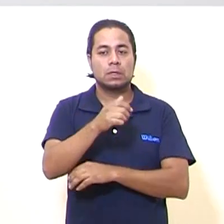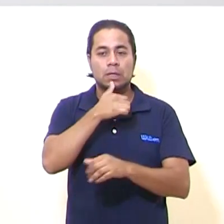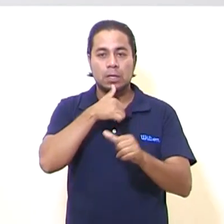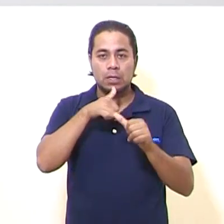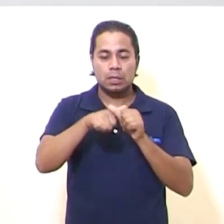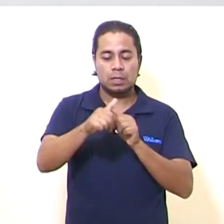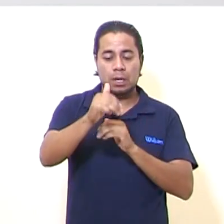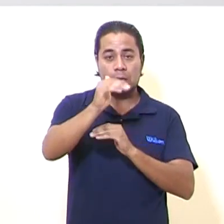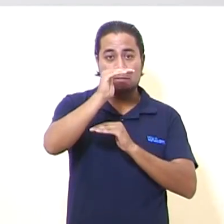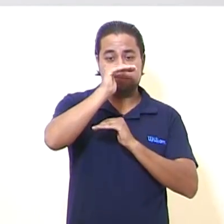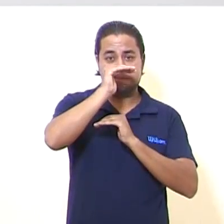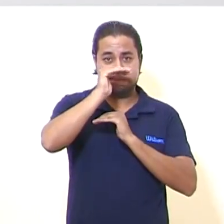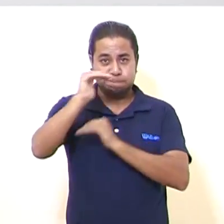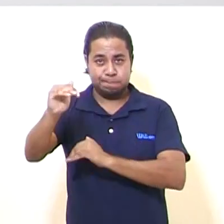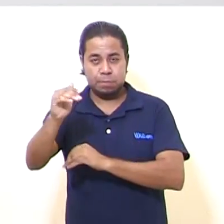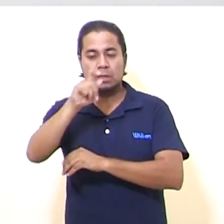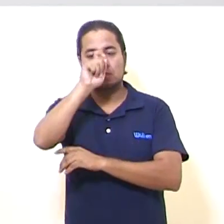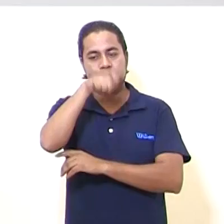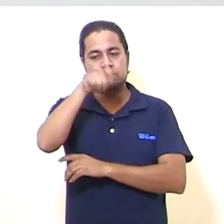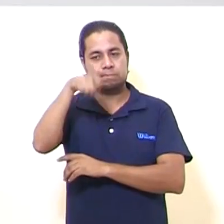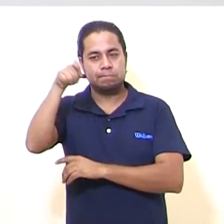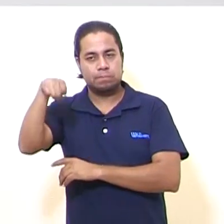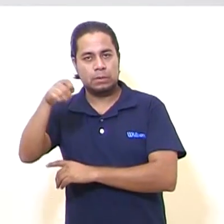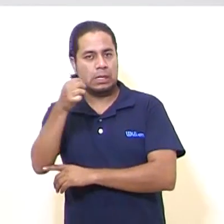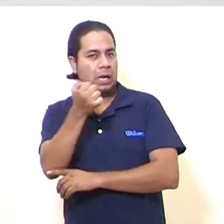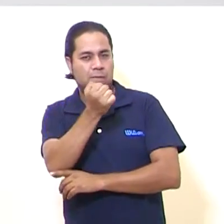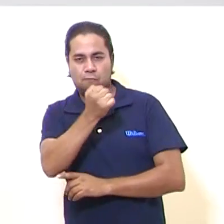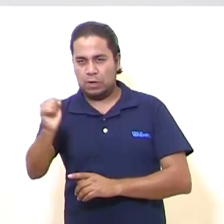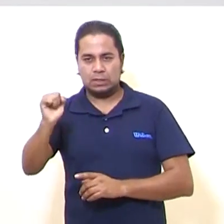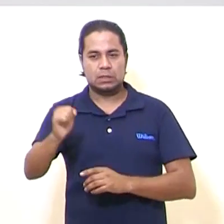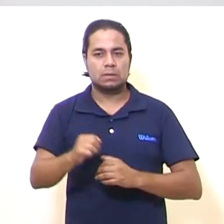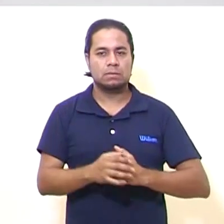las vamos a acentuar.